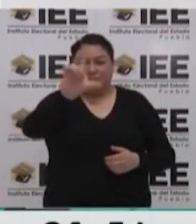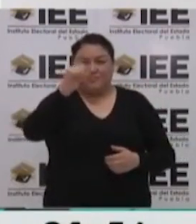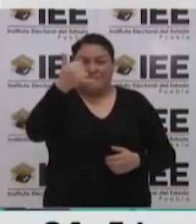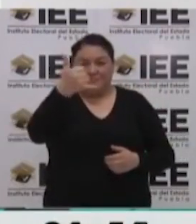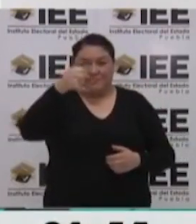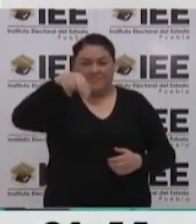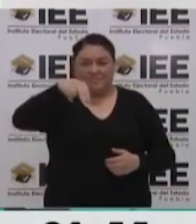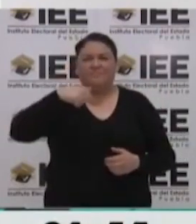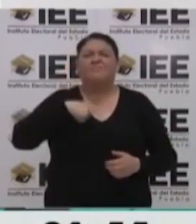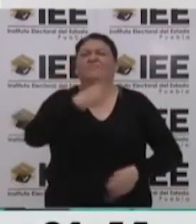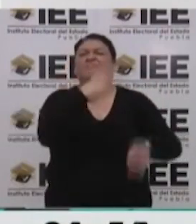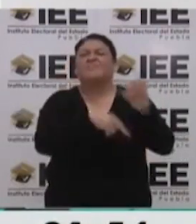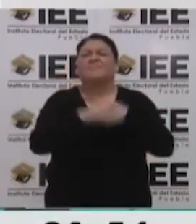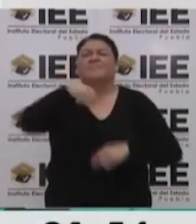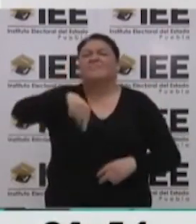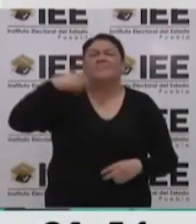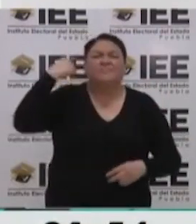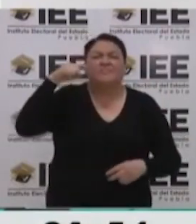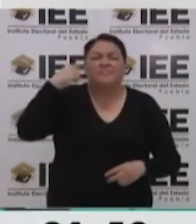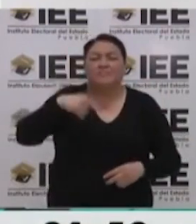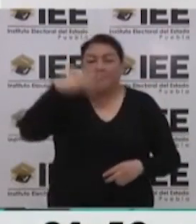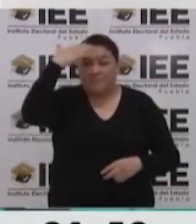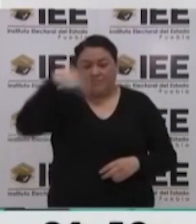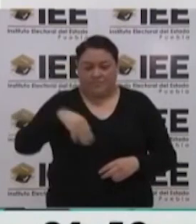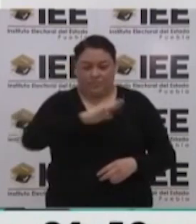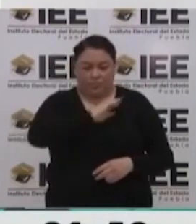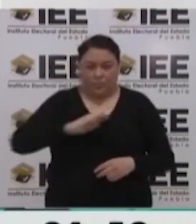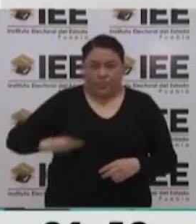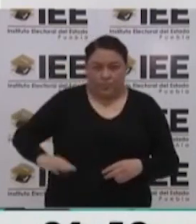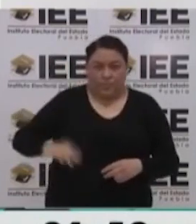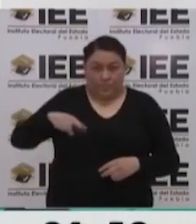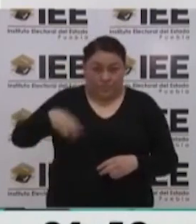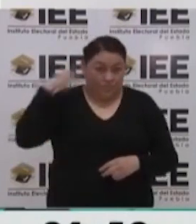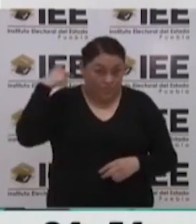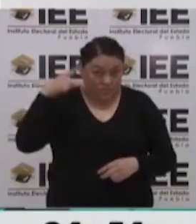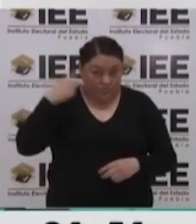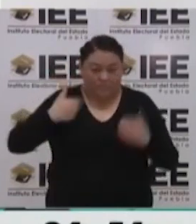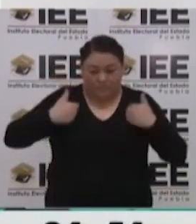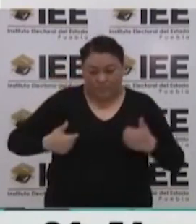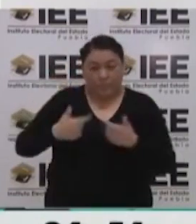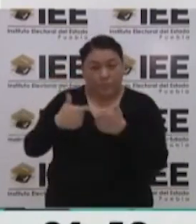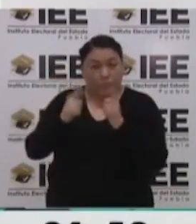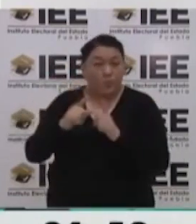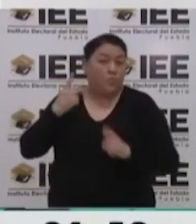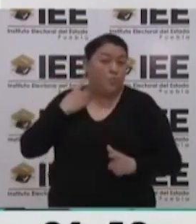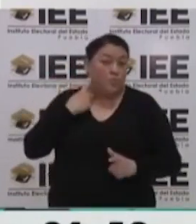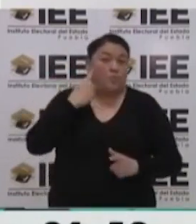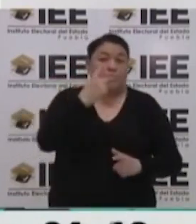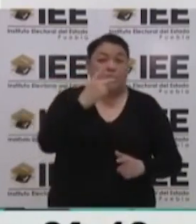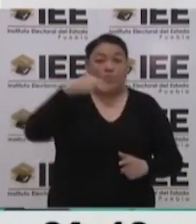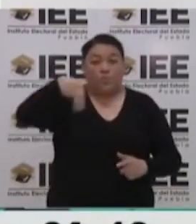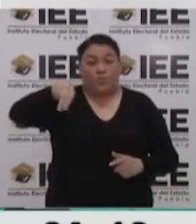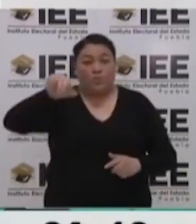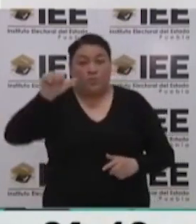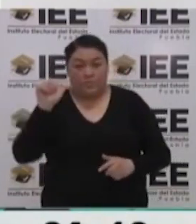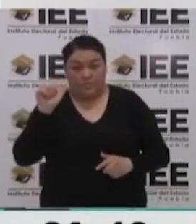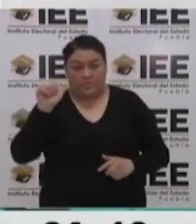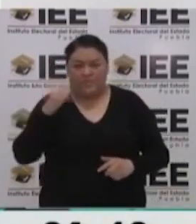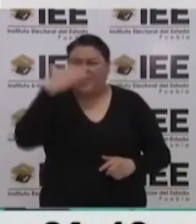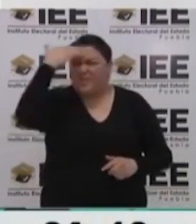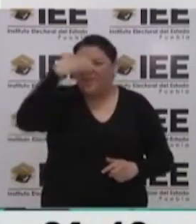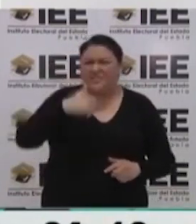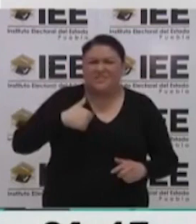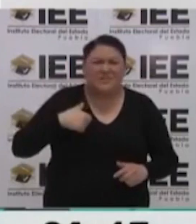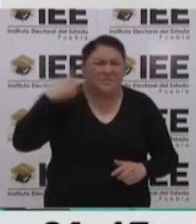porque quiero contender a la candidatura a la presidencia municipal por nueva alianza hoy he encontrado una puebla muy golpeada he